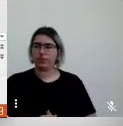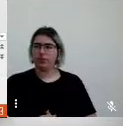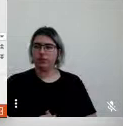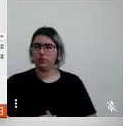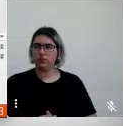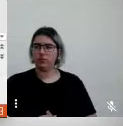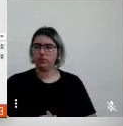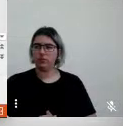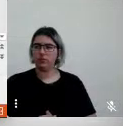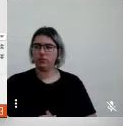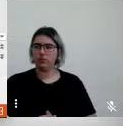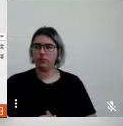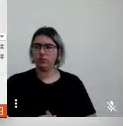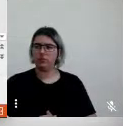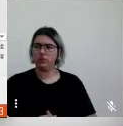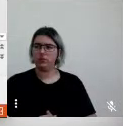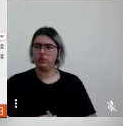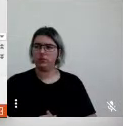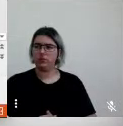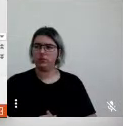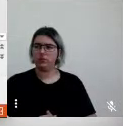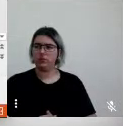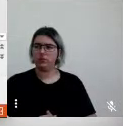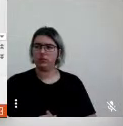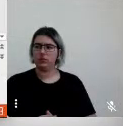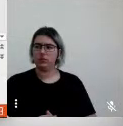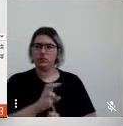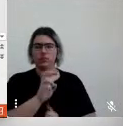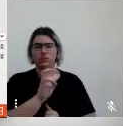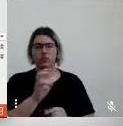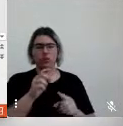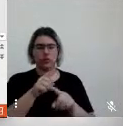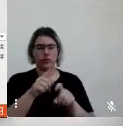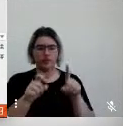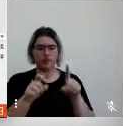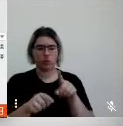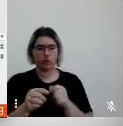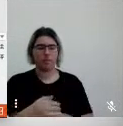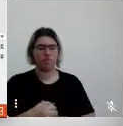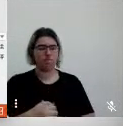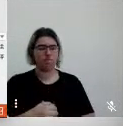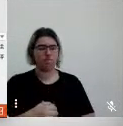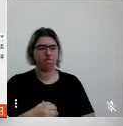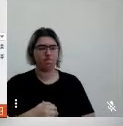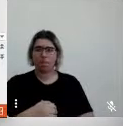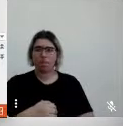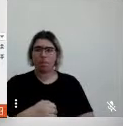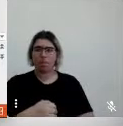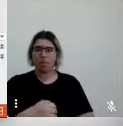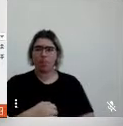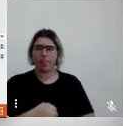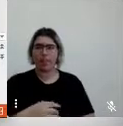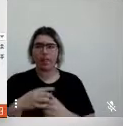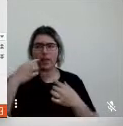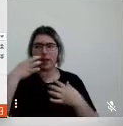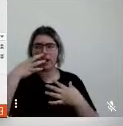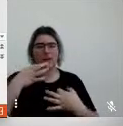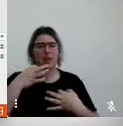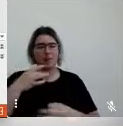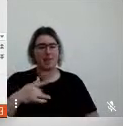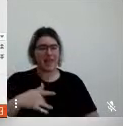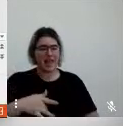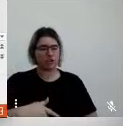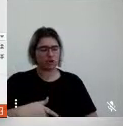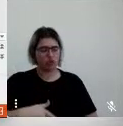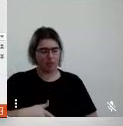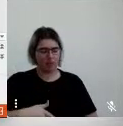Otra de las preguntas que habréis pensado alguna vez, ¿pensamos en la comida realmente con el estómago? Esas